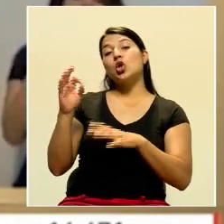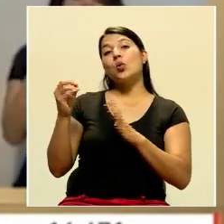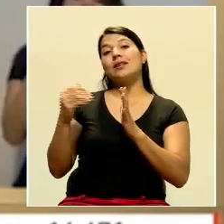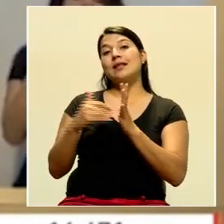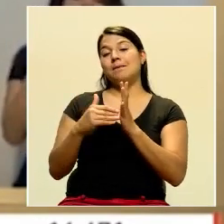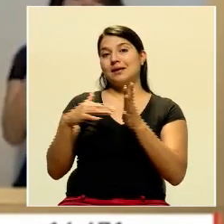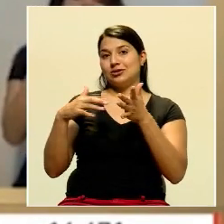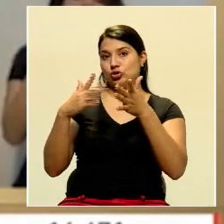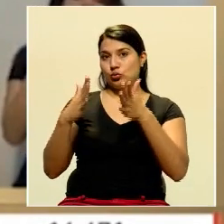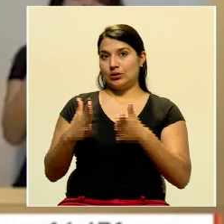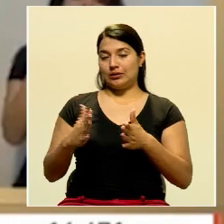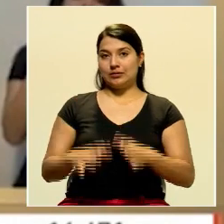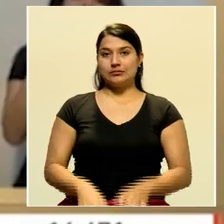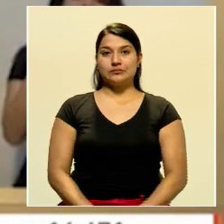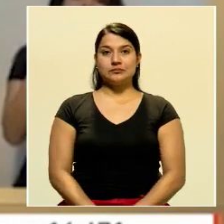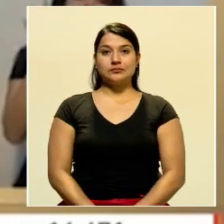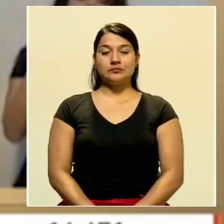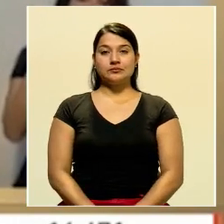estudiantes